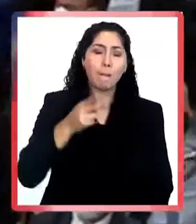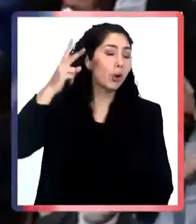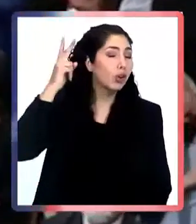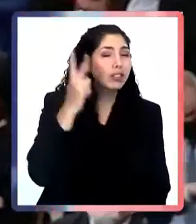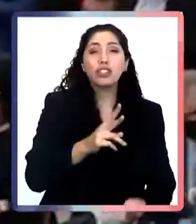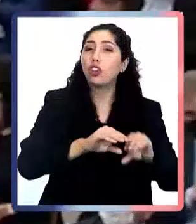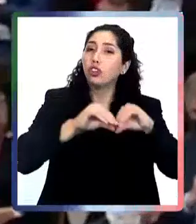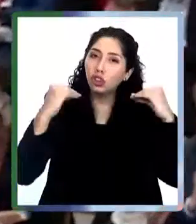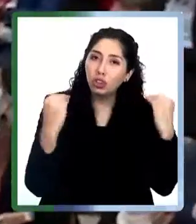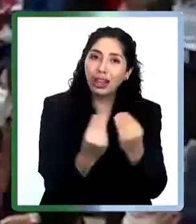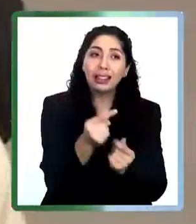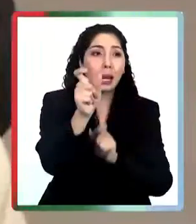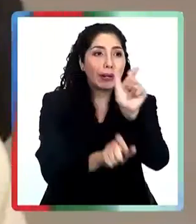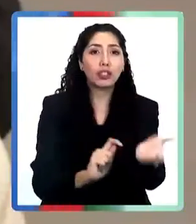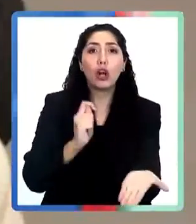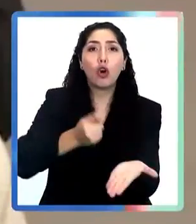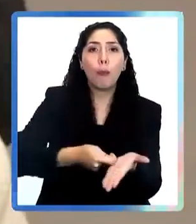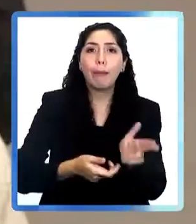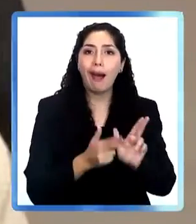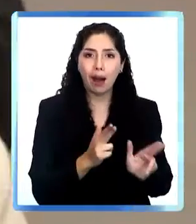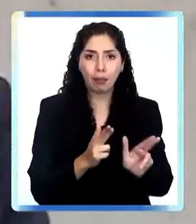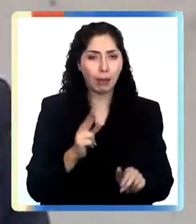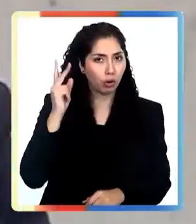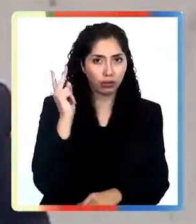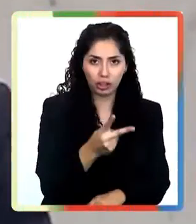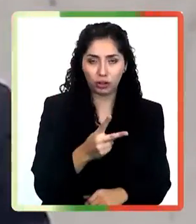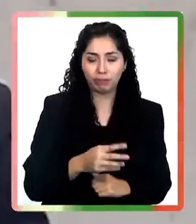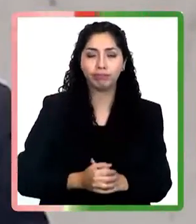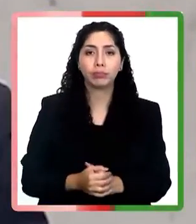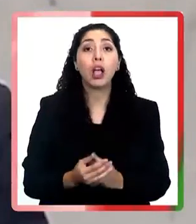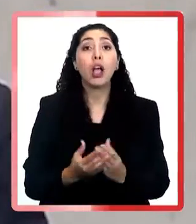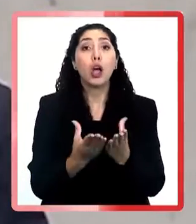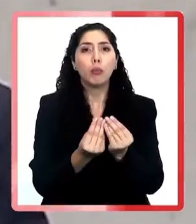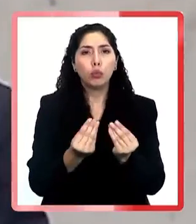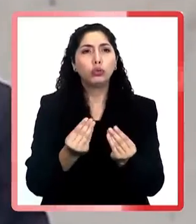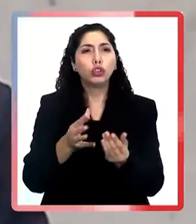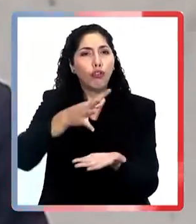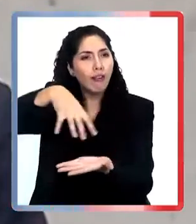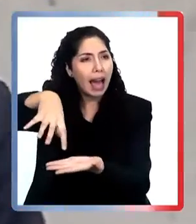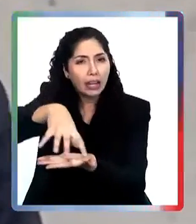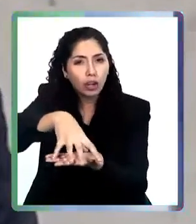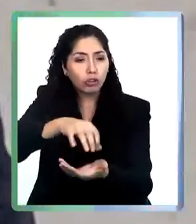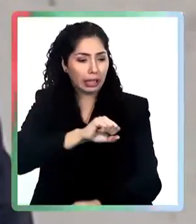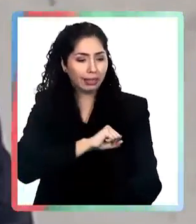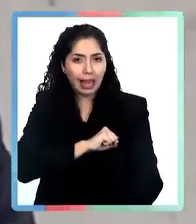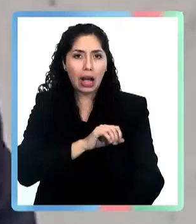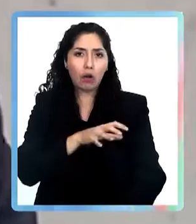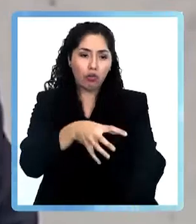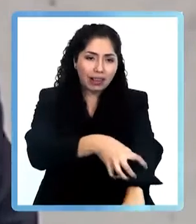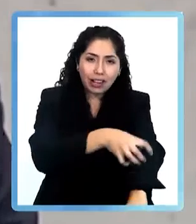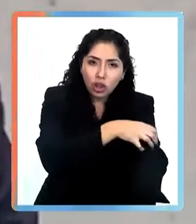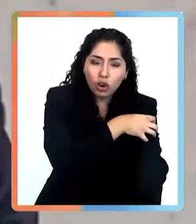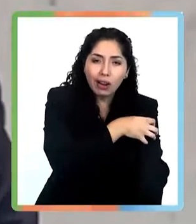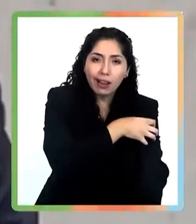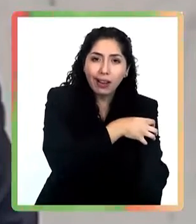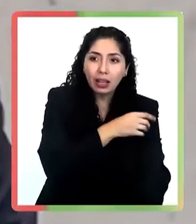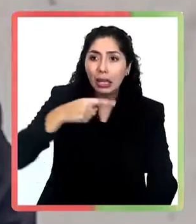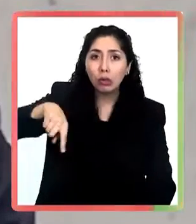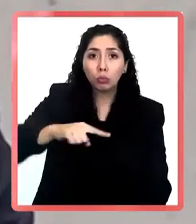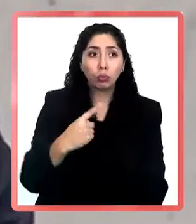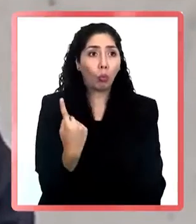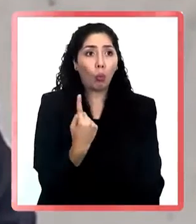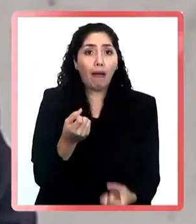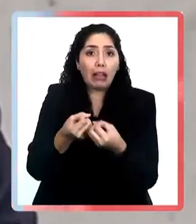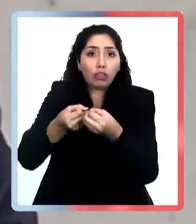siento que la experiencia son muchos los barrios de santiago son muchos los barrios de regiones que están a su